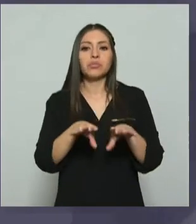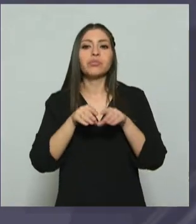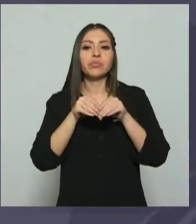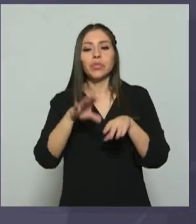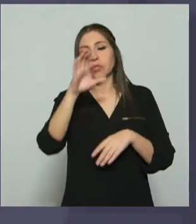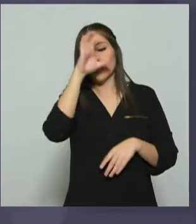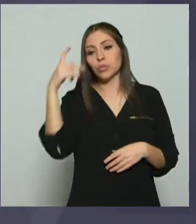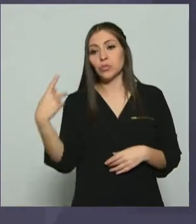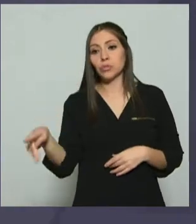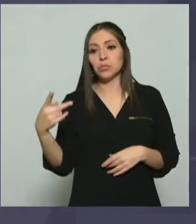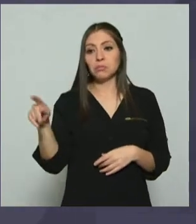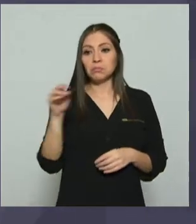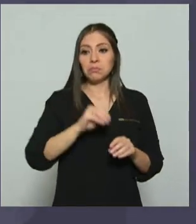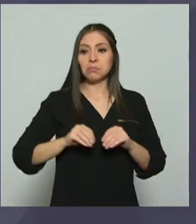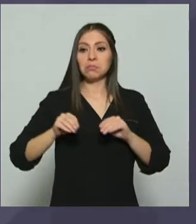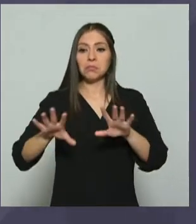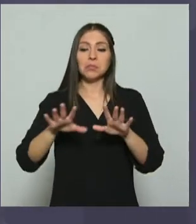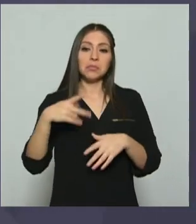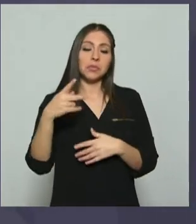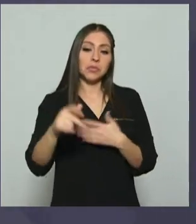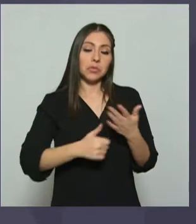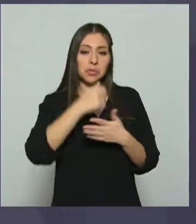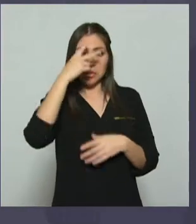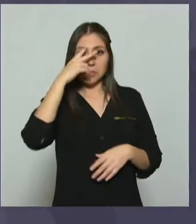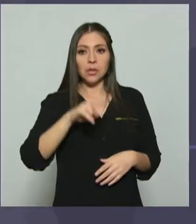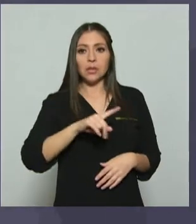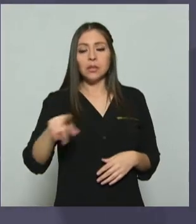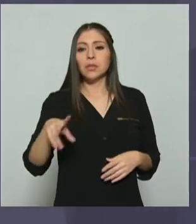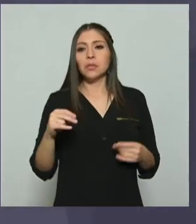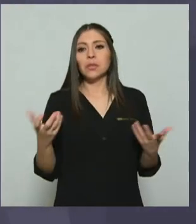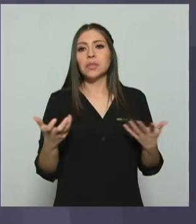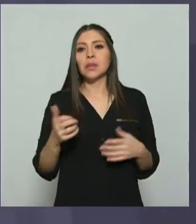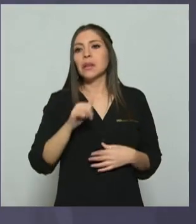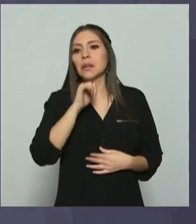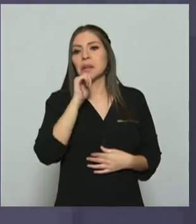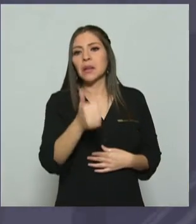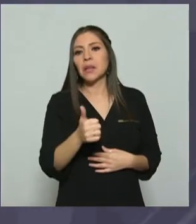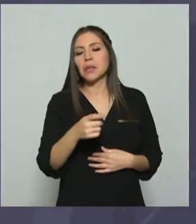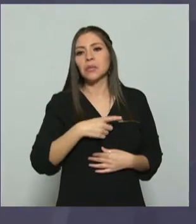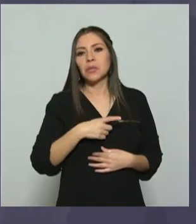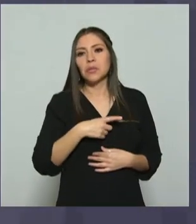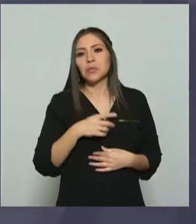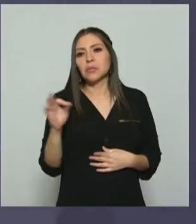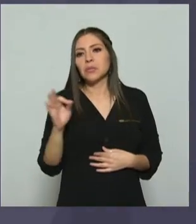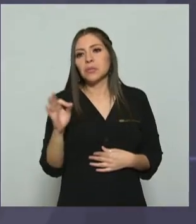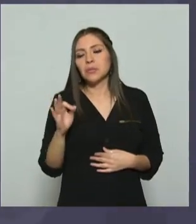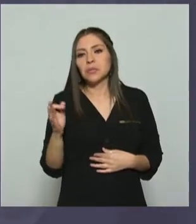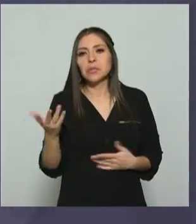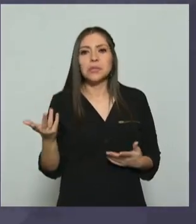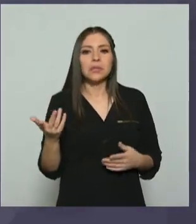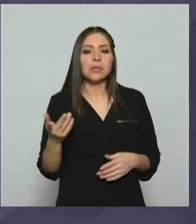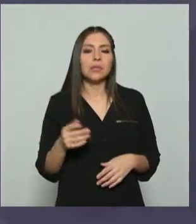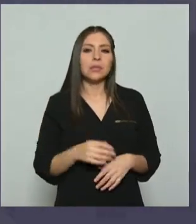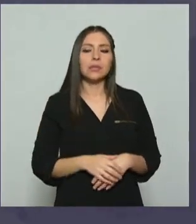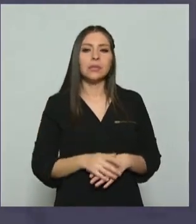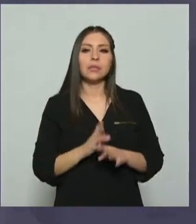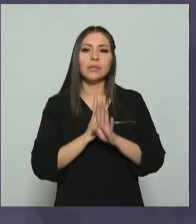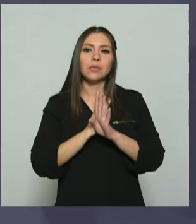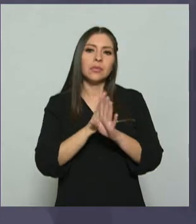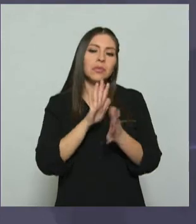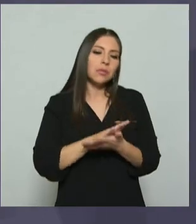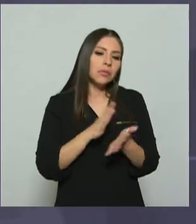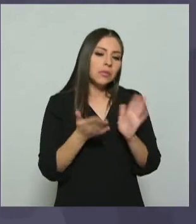suyas en algún lugar de la Ciudad de México, donde no está haciendo más que absolutamente nada, más que quizá en la fila de las tortillas, en